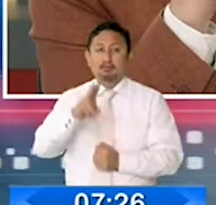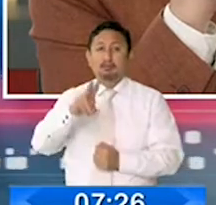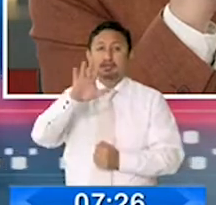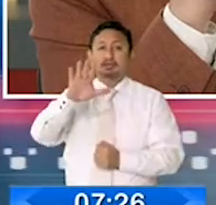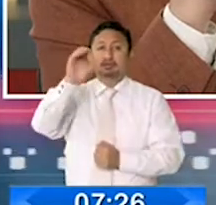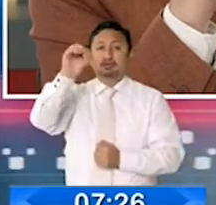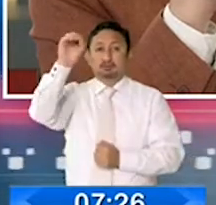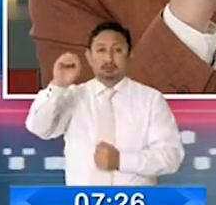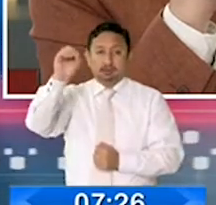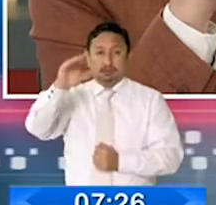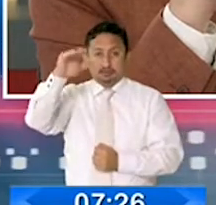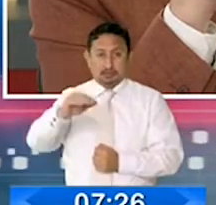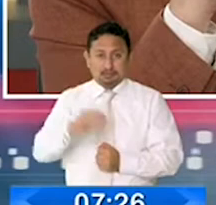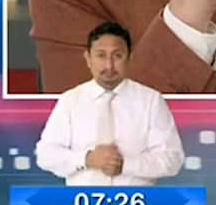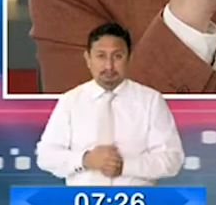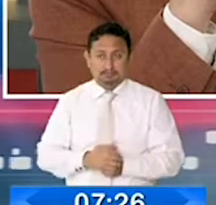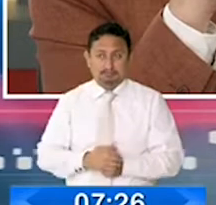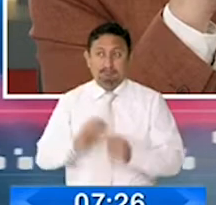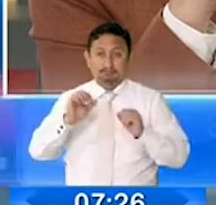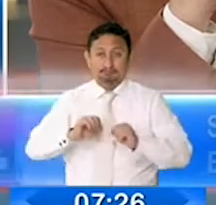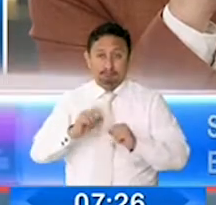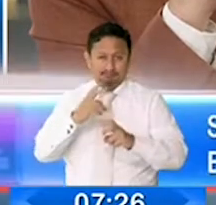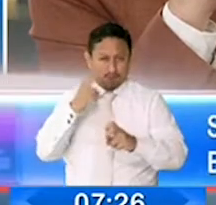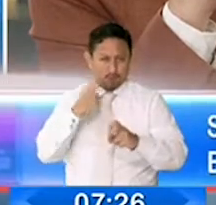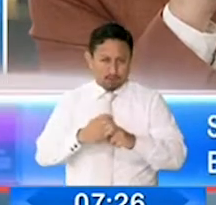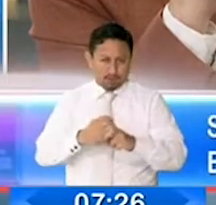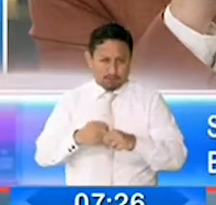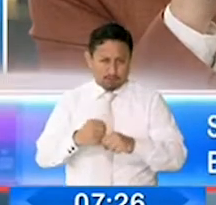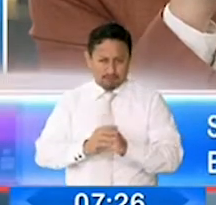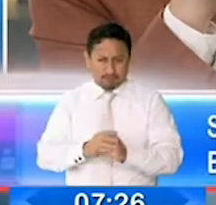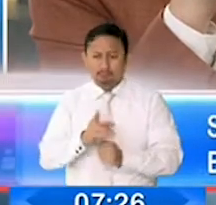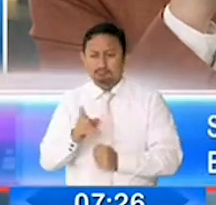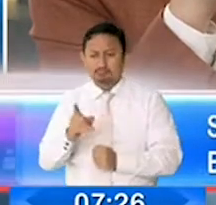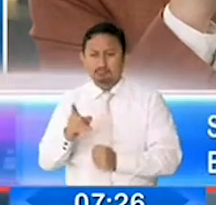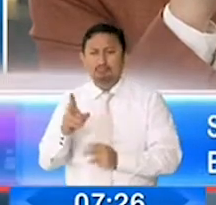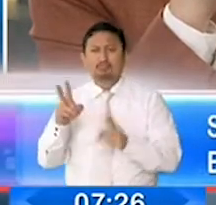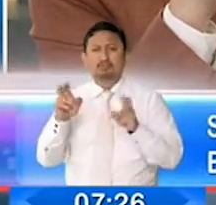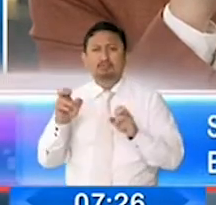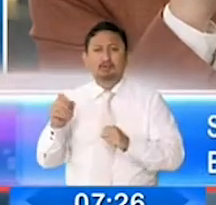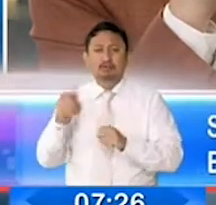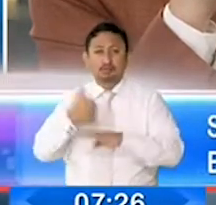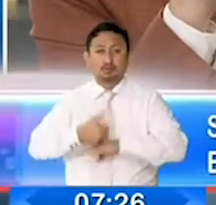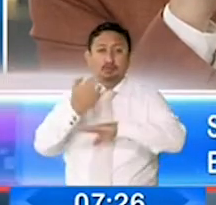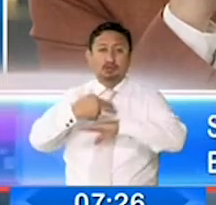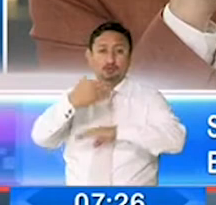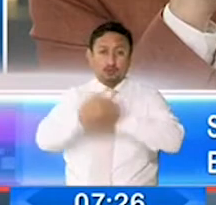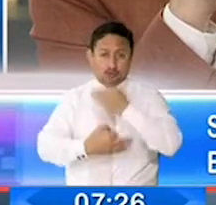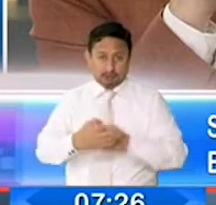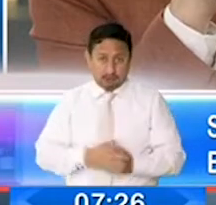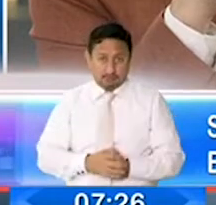25%. Y si usted me permite, en forma más concreta, en lo que respecta a la Corte Nacional de